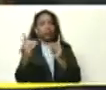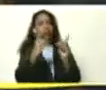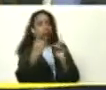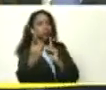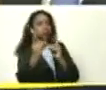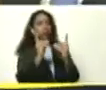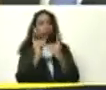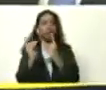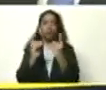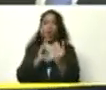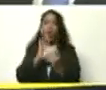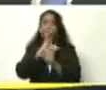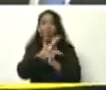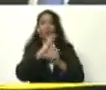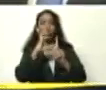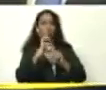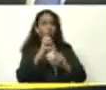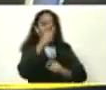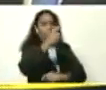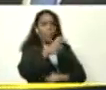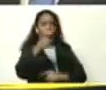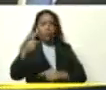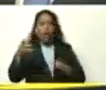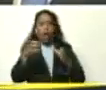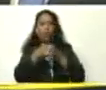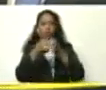de culturas, de civilizaciones,